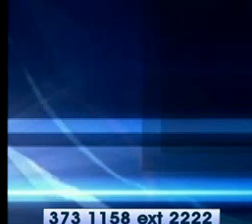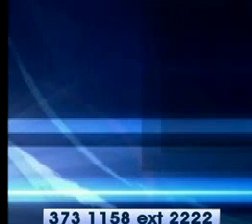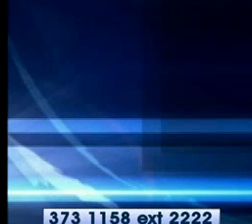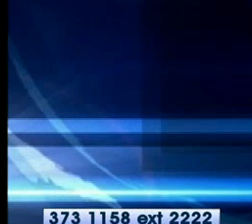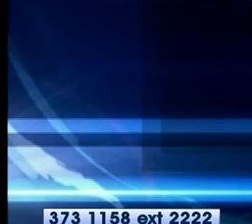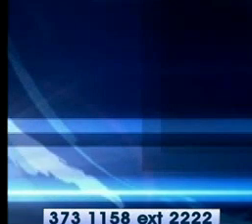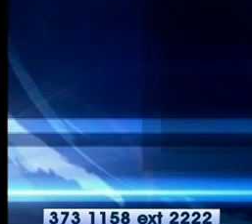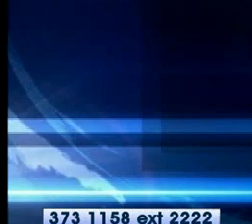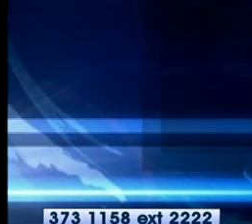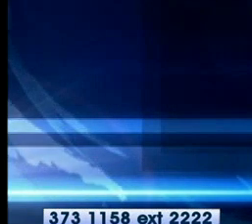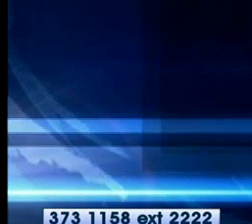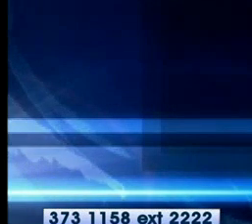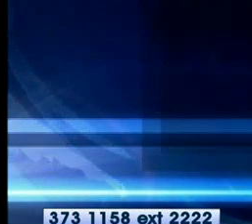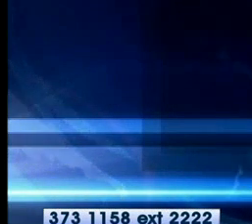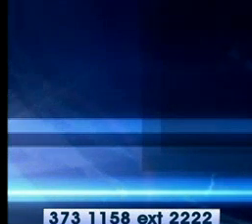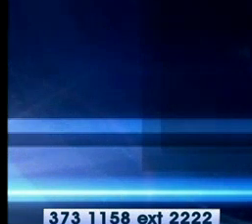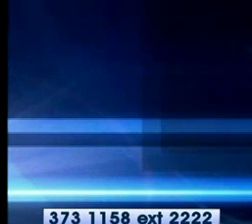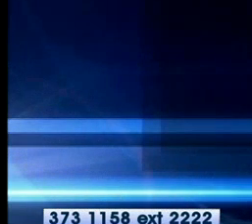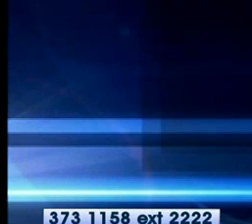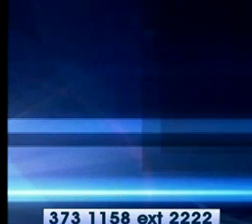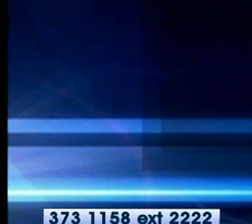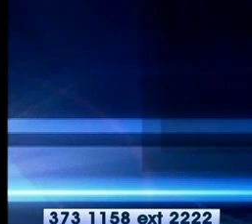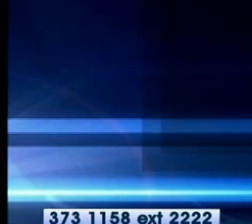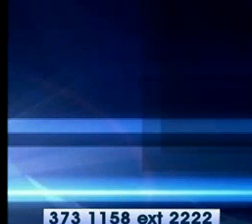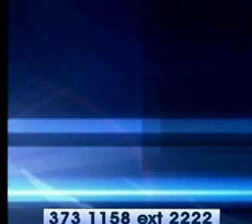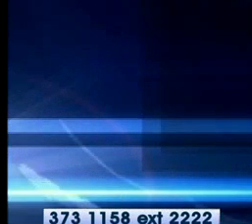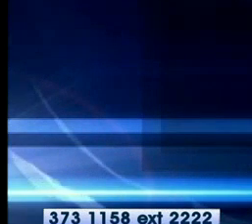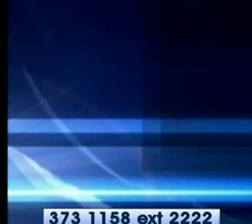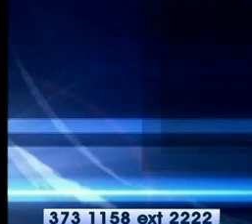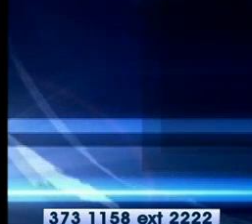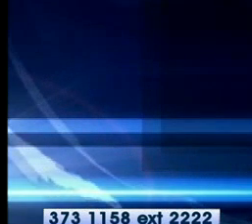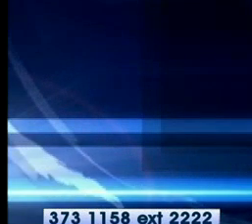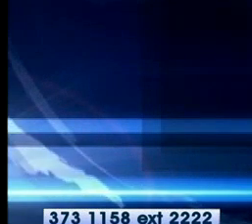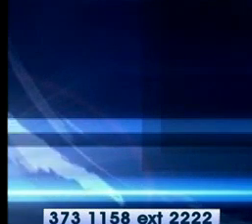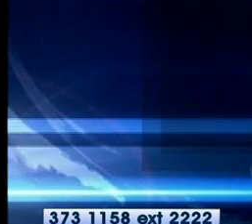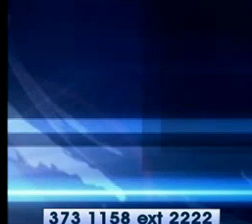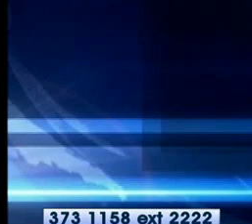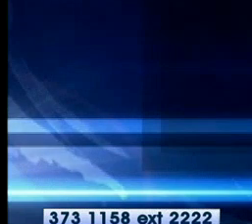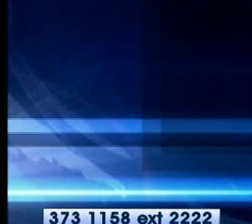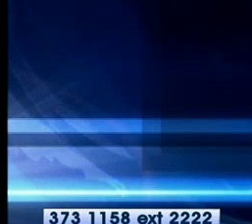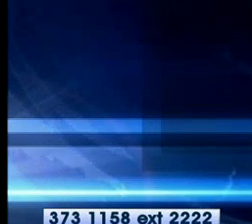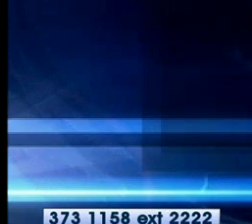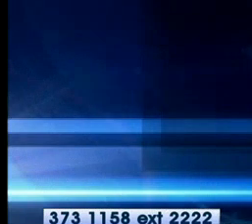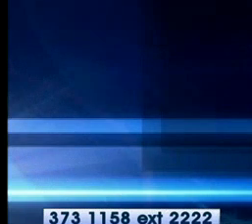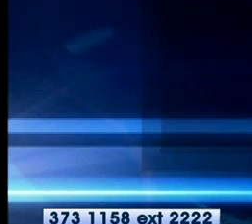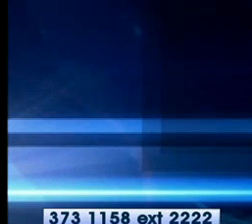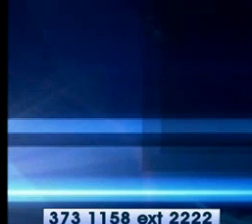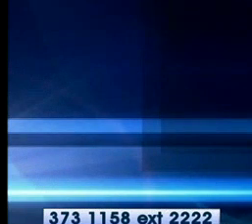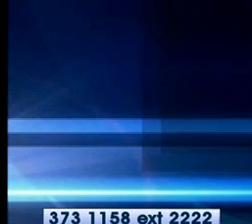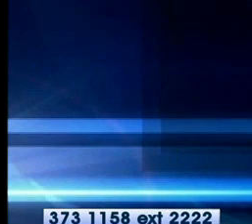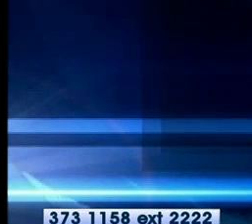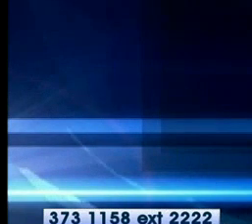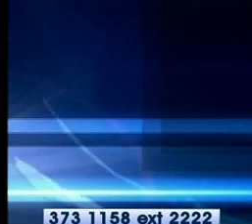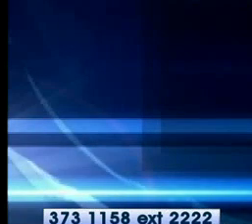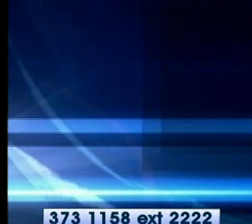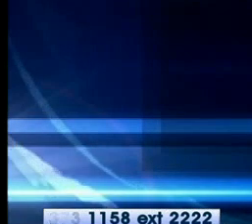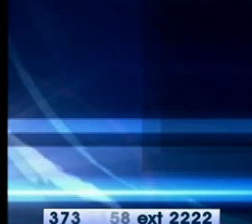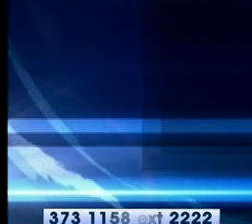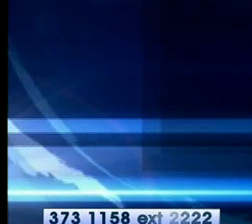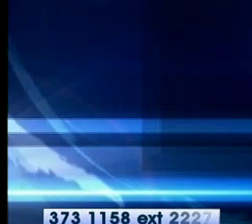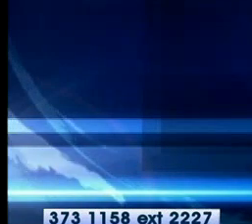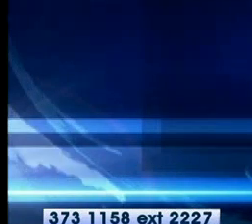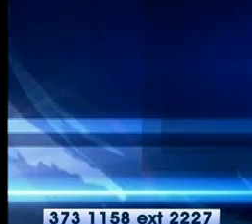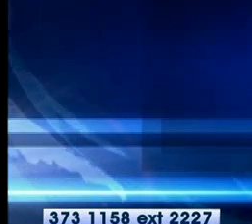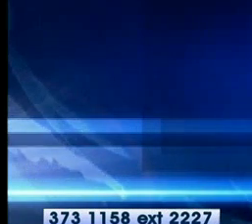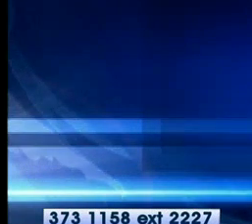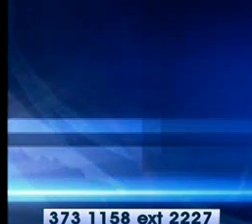San Ignacio de Loyola, Horizontes del Fortín, Lomas de la Florida y Nueva Prosperina. Horario anterior,